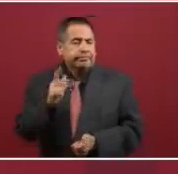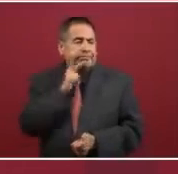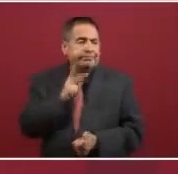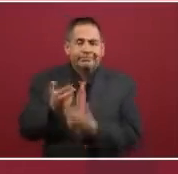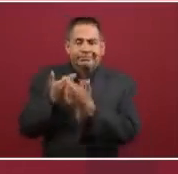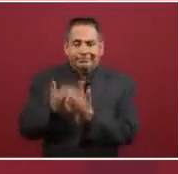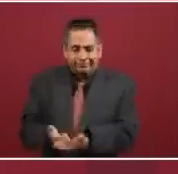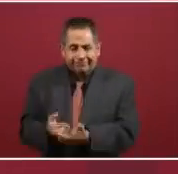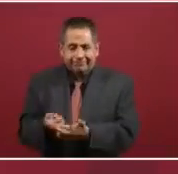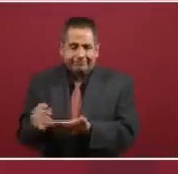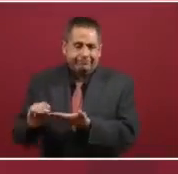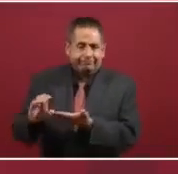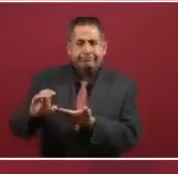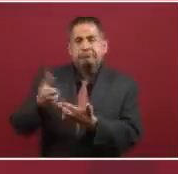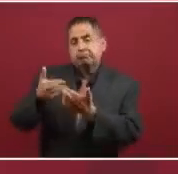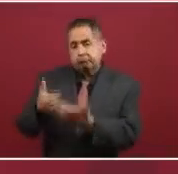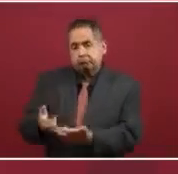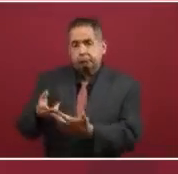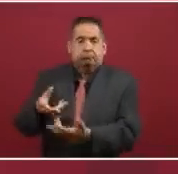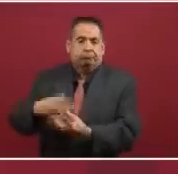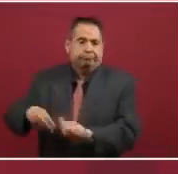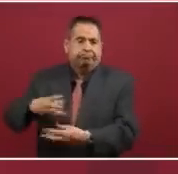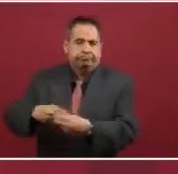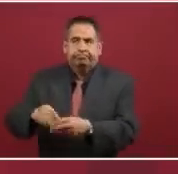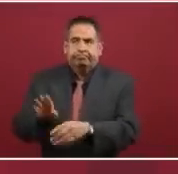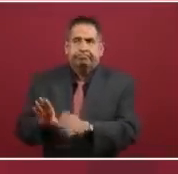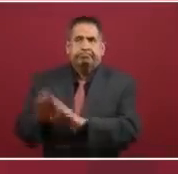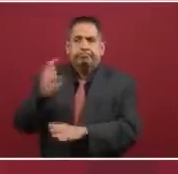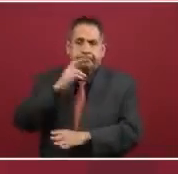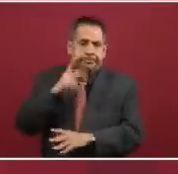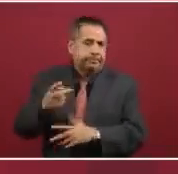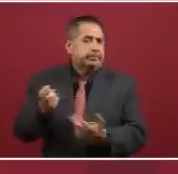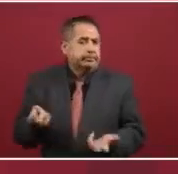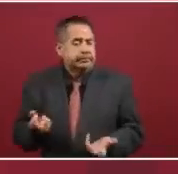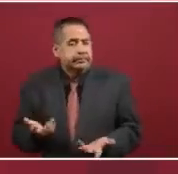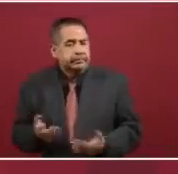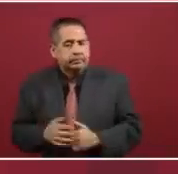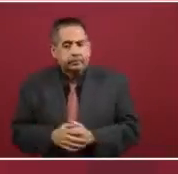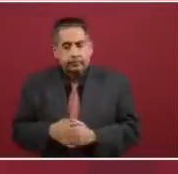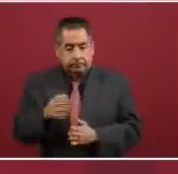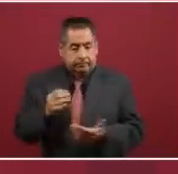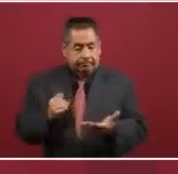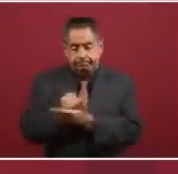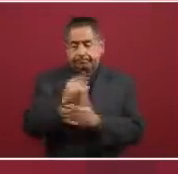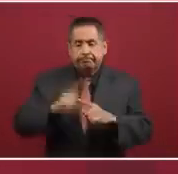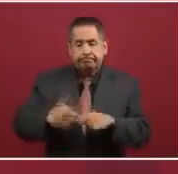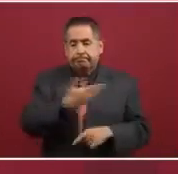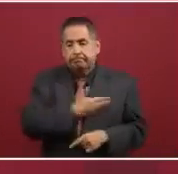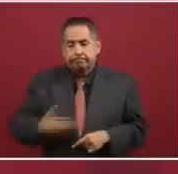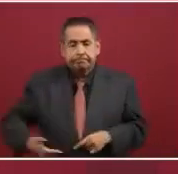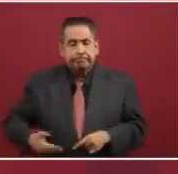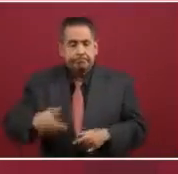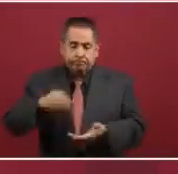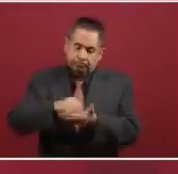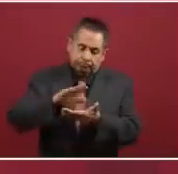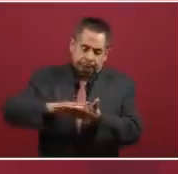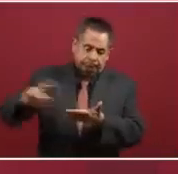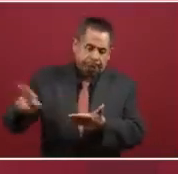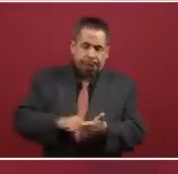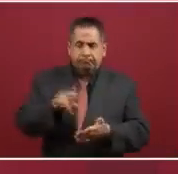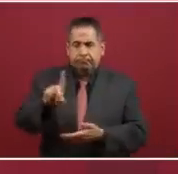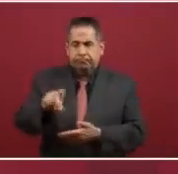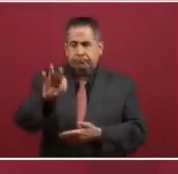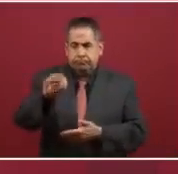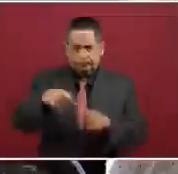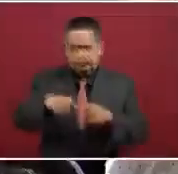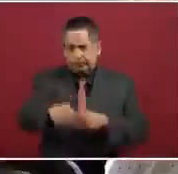presidente, es un decreto que establece lo anterior. Este decreto va a ser publicado en el Diario Oficial de la Federación